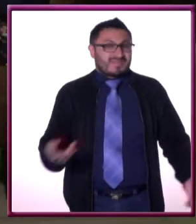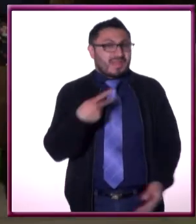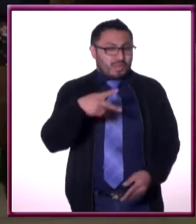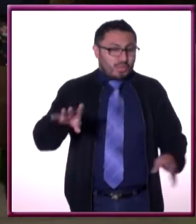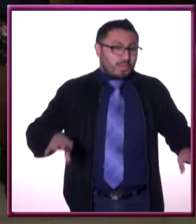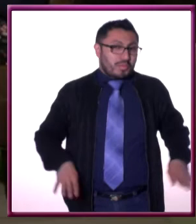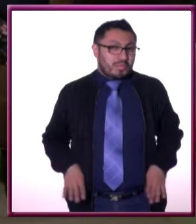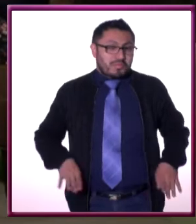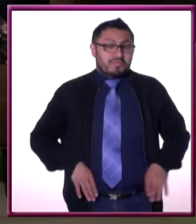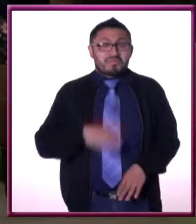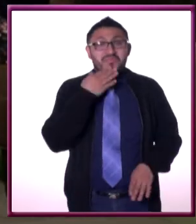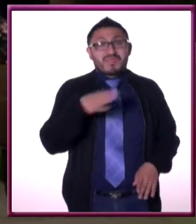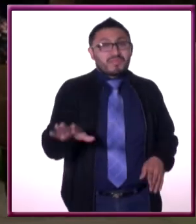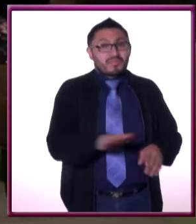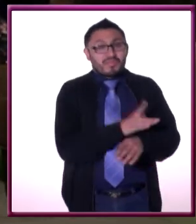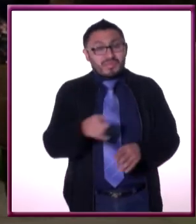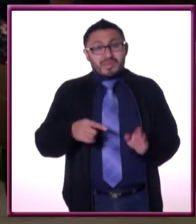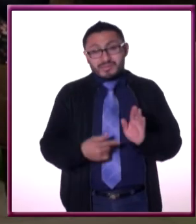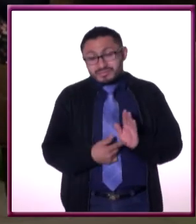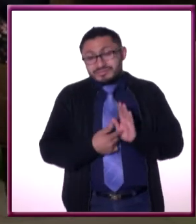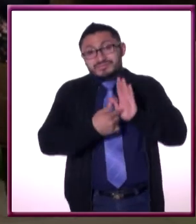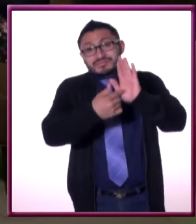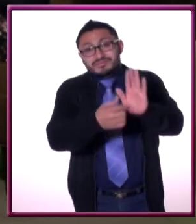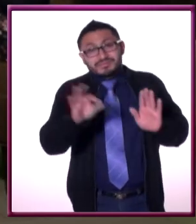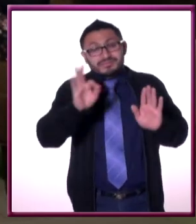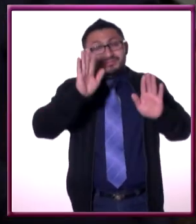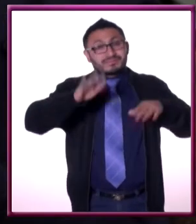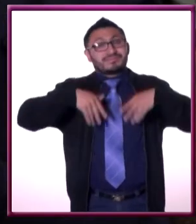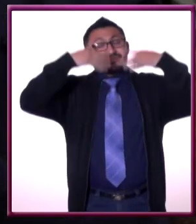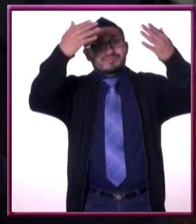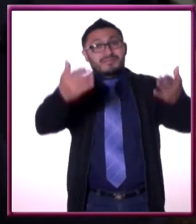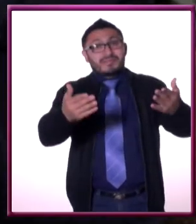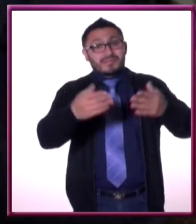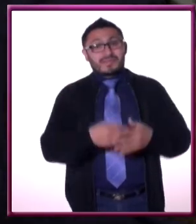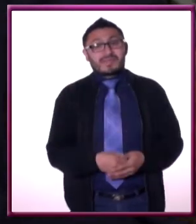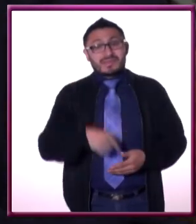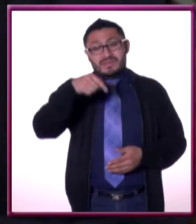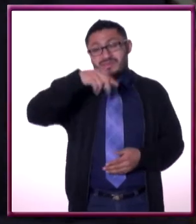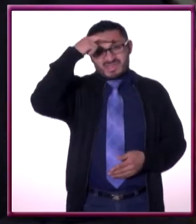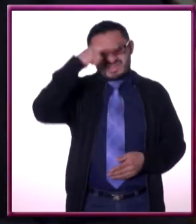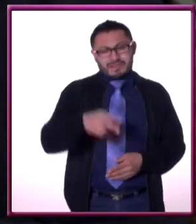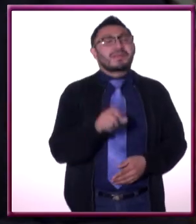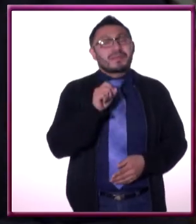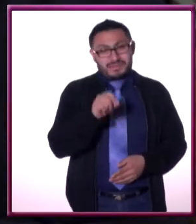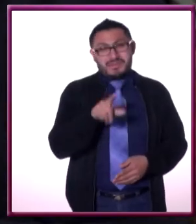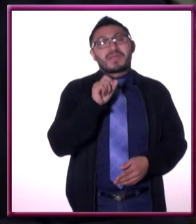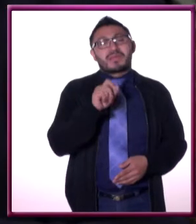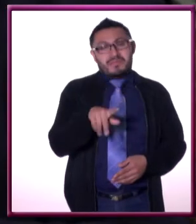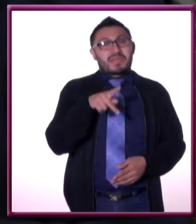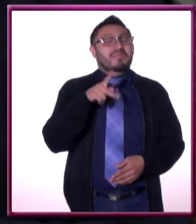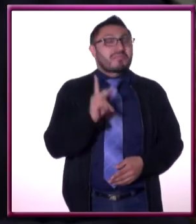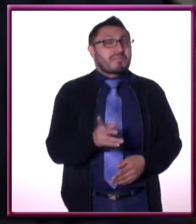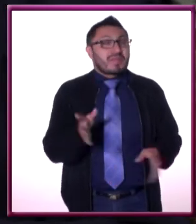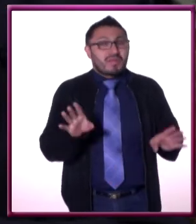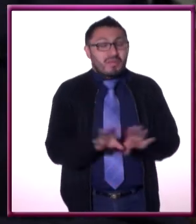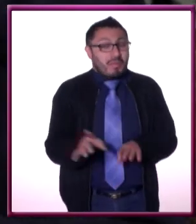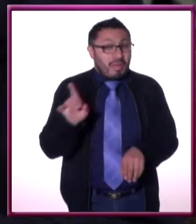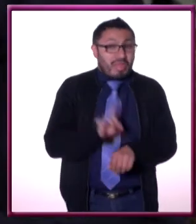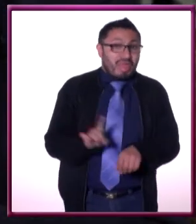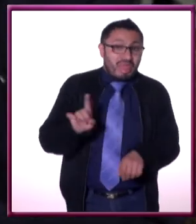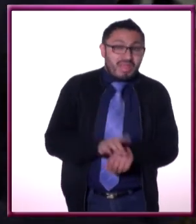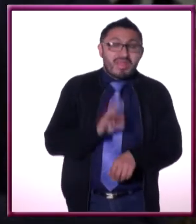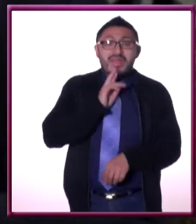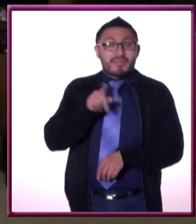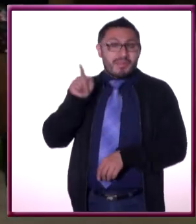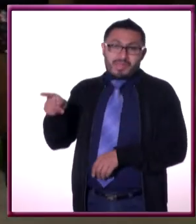su virtud porque les dan visibilidad probablemente al exterior. Y bueno, en México también, ¿no? Pero así del diario,